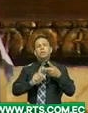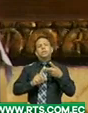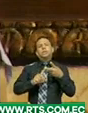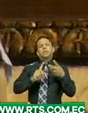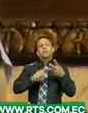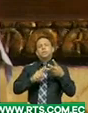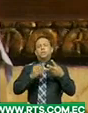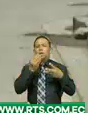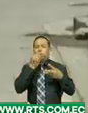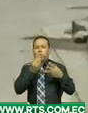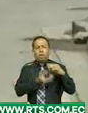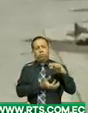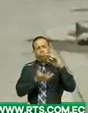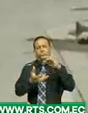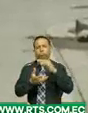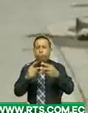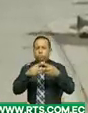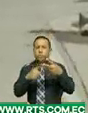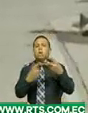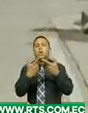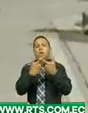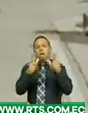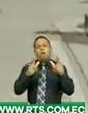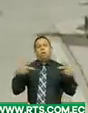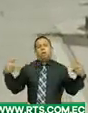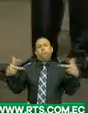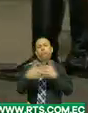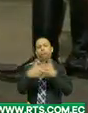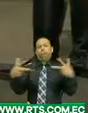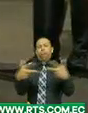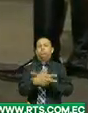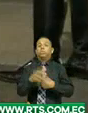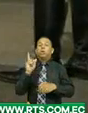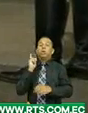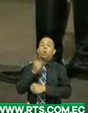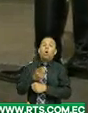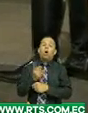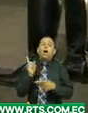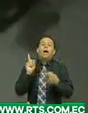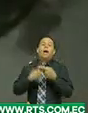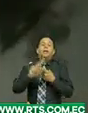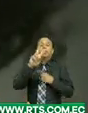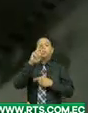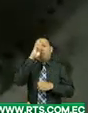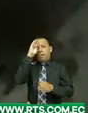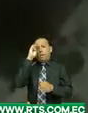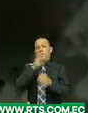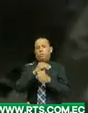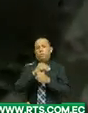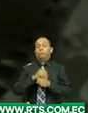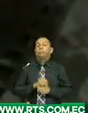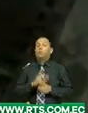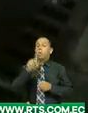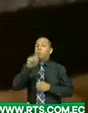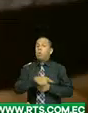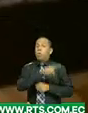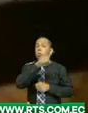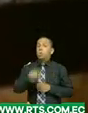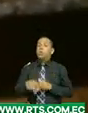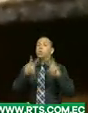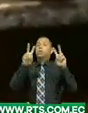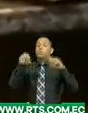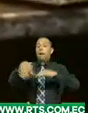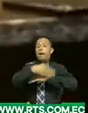distribución de alimentos. La disposición se mantendrá vigente hasta el próximo 2 de mayo. Se mantiene la prohibición del consumo en la